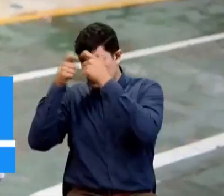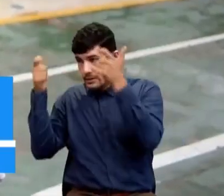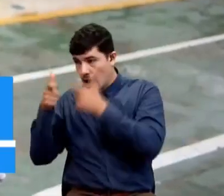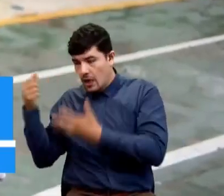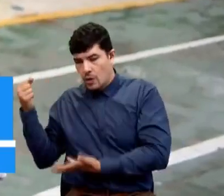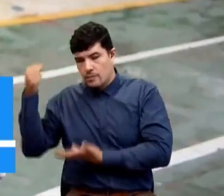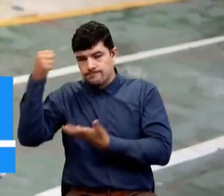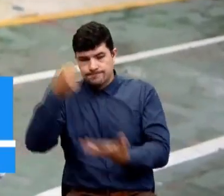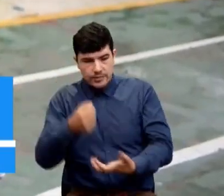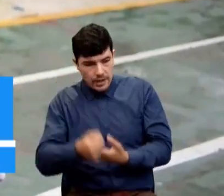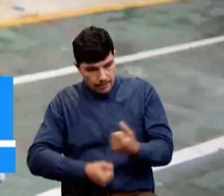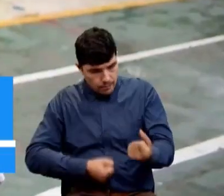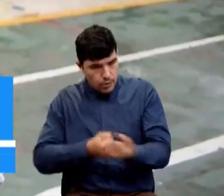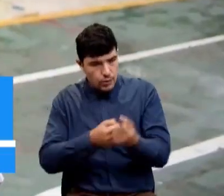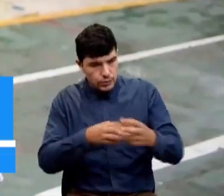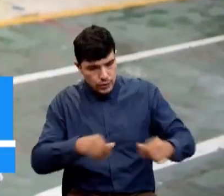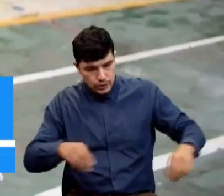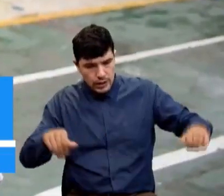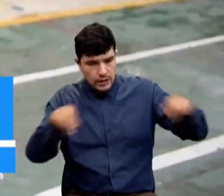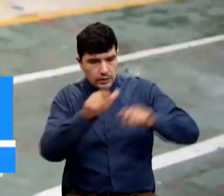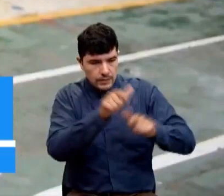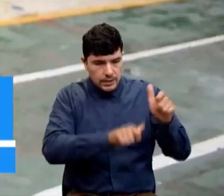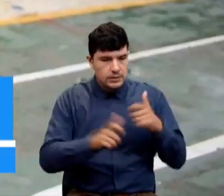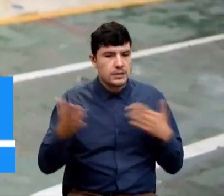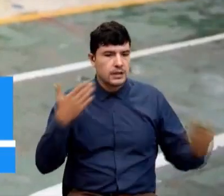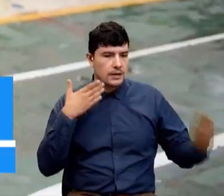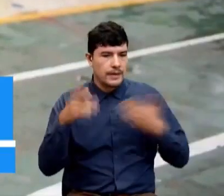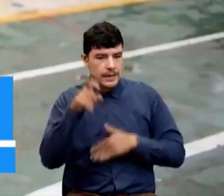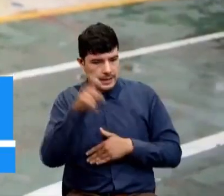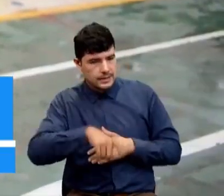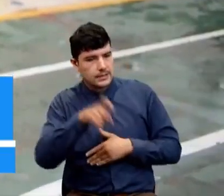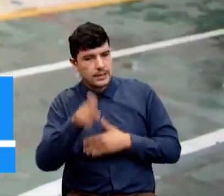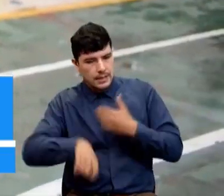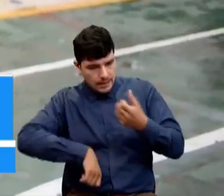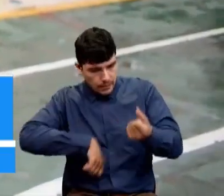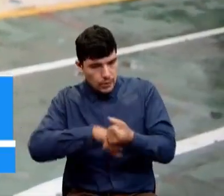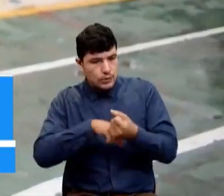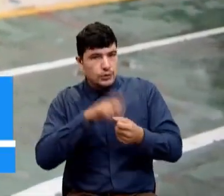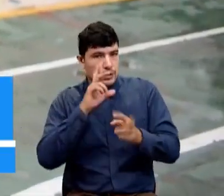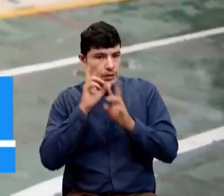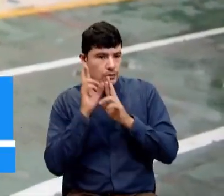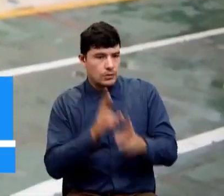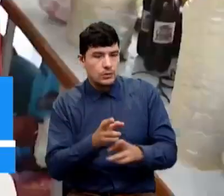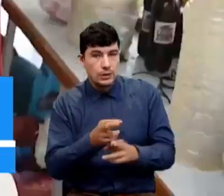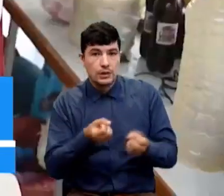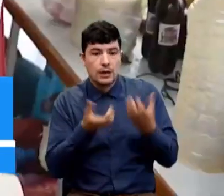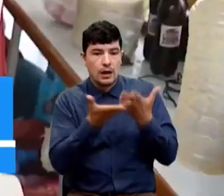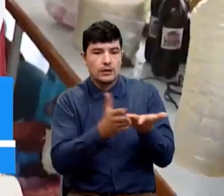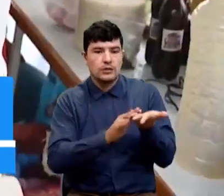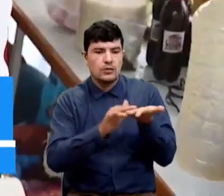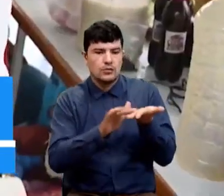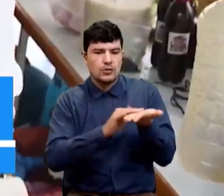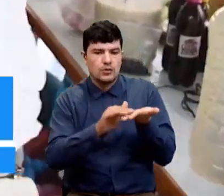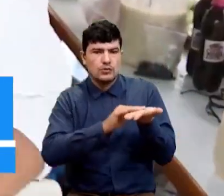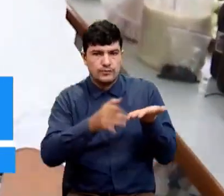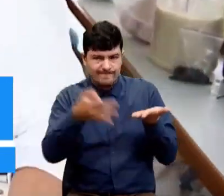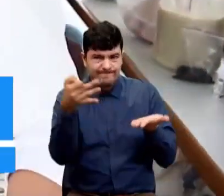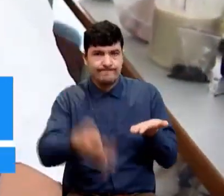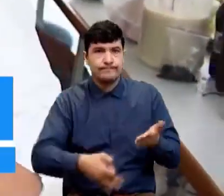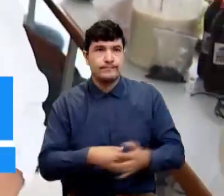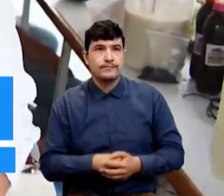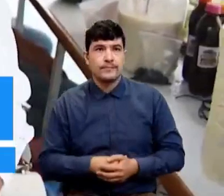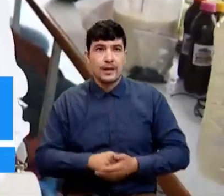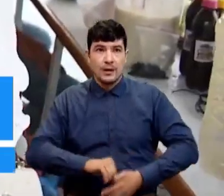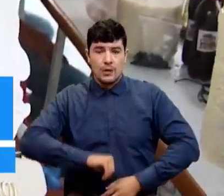brindarles esa mano que necesitan nuestros Campesinos de manera que podamos entregar soluciones efectivas por supuesto el más